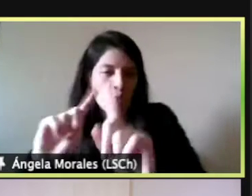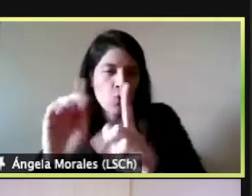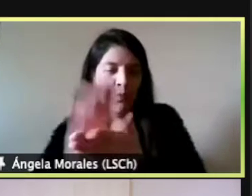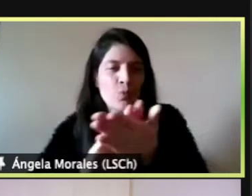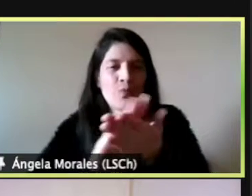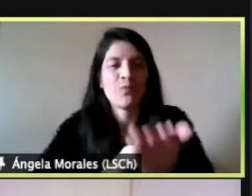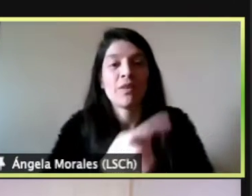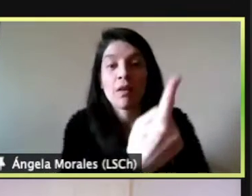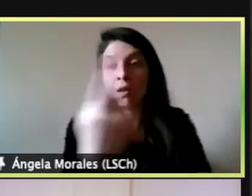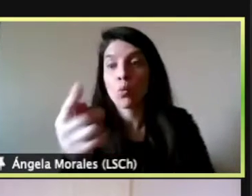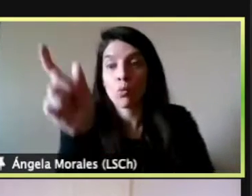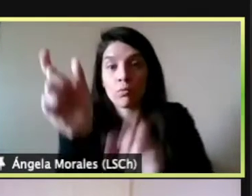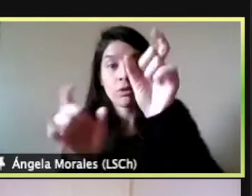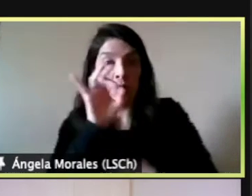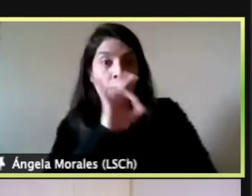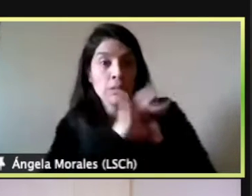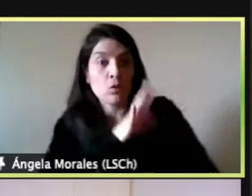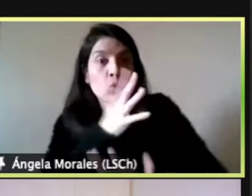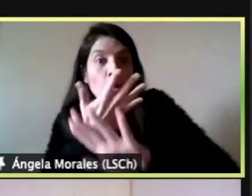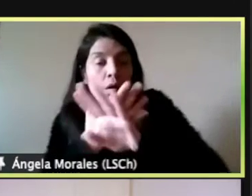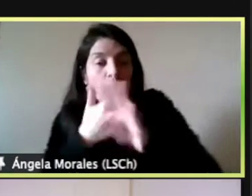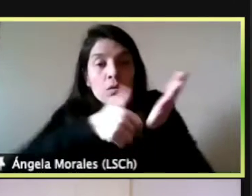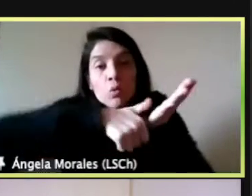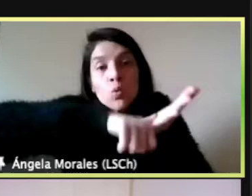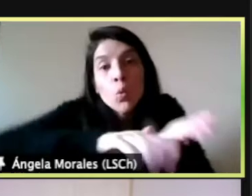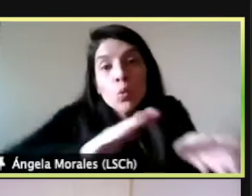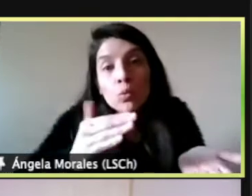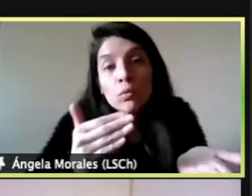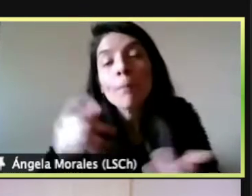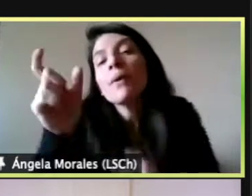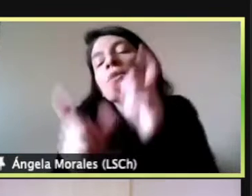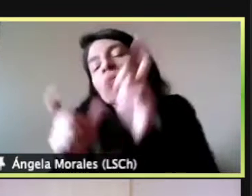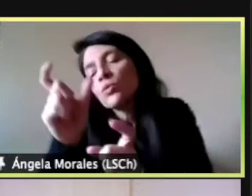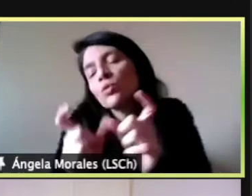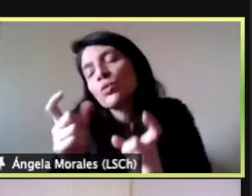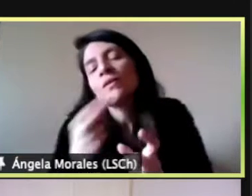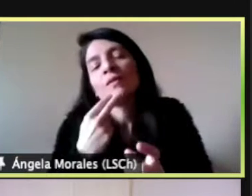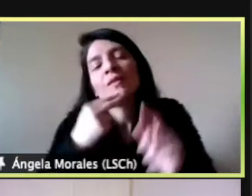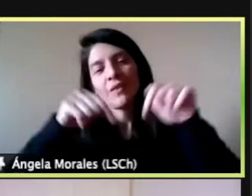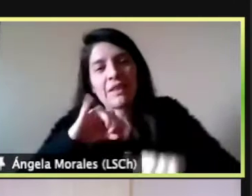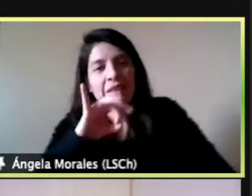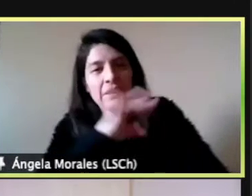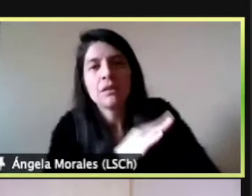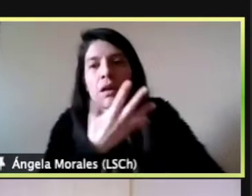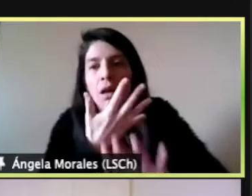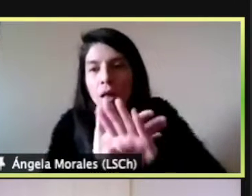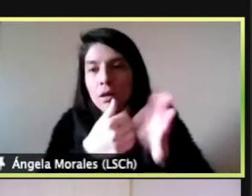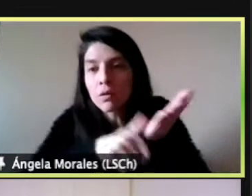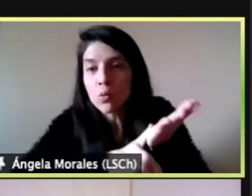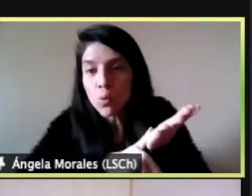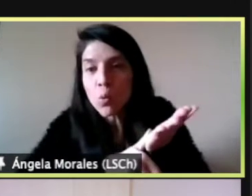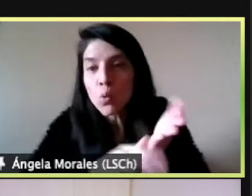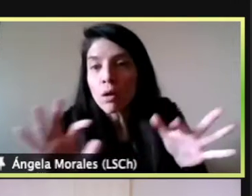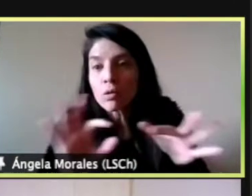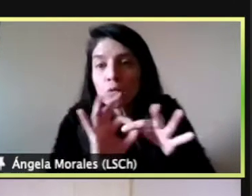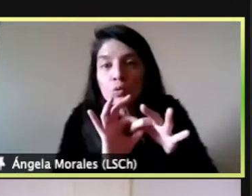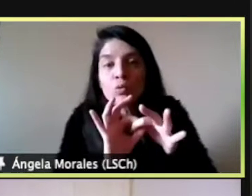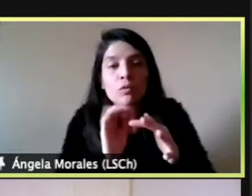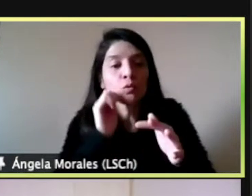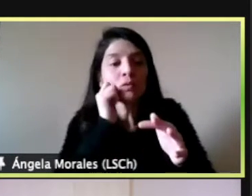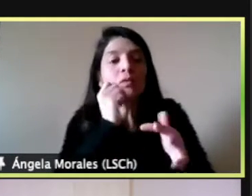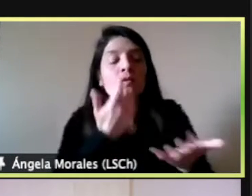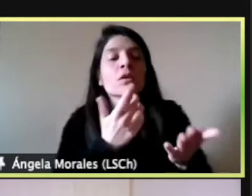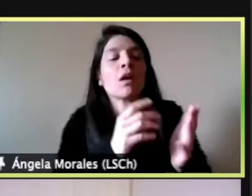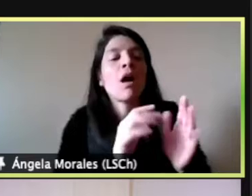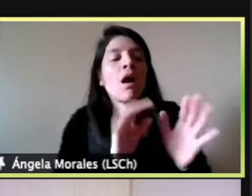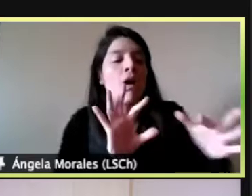root asociado, o las personas que habitan en Chile tenemos un root asociado que no identifica. Entonces, si queremos buscar a